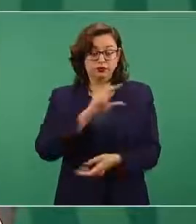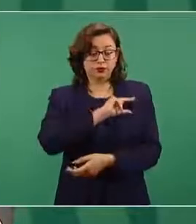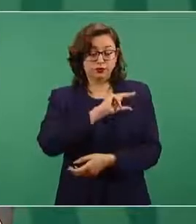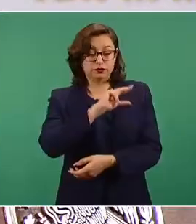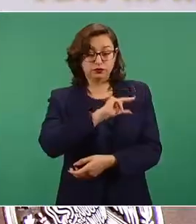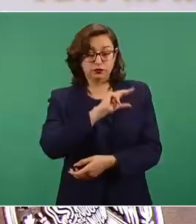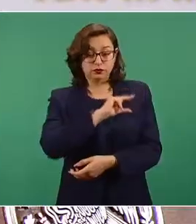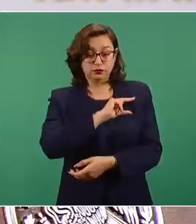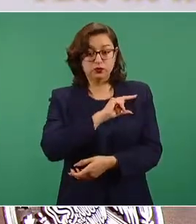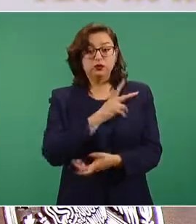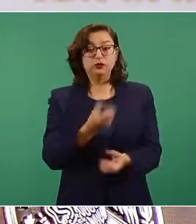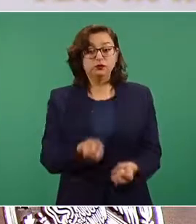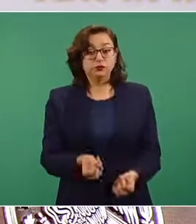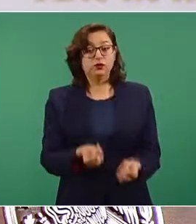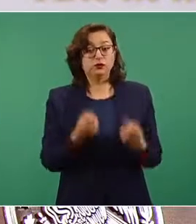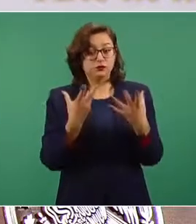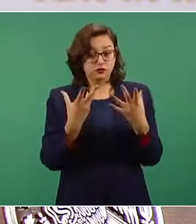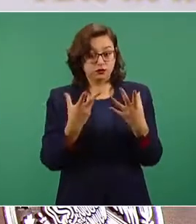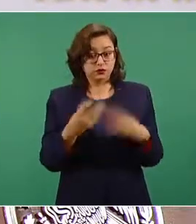particulares